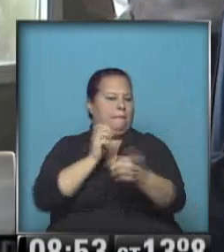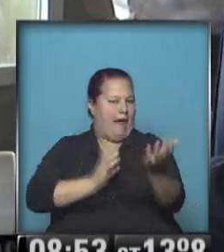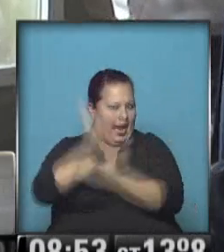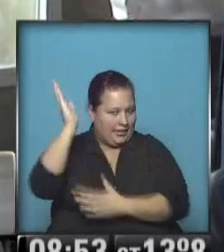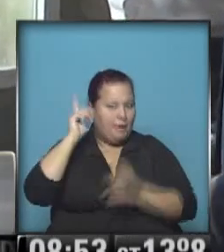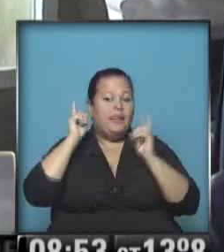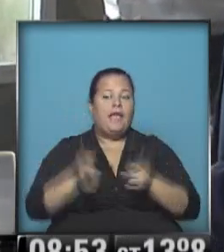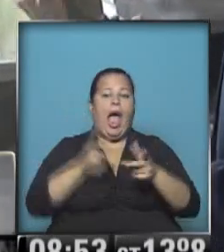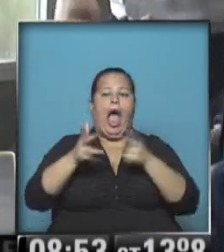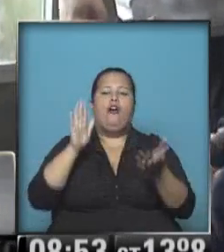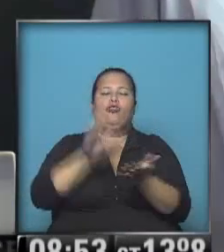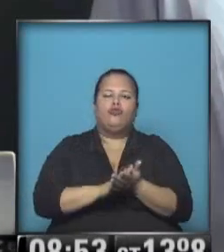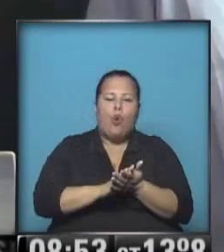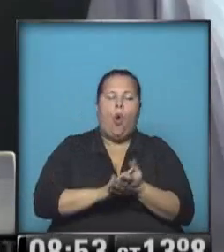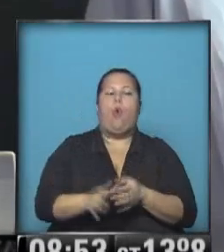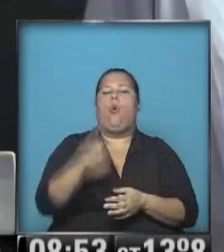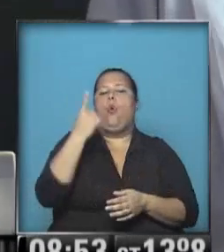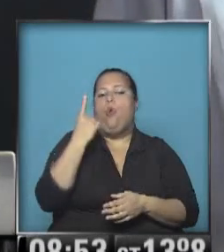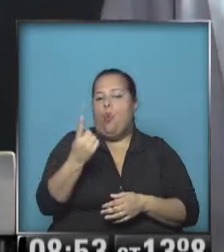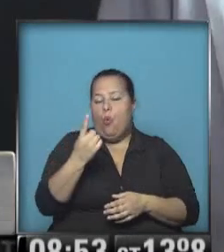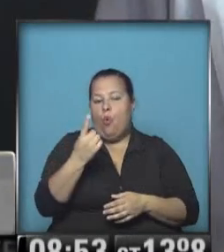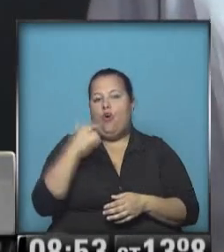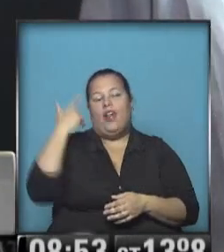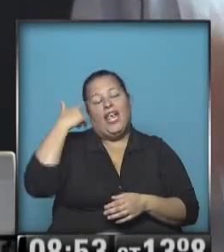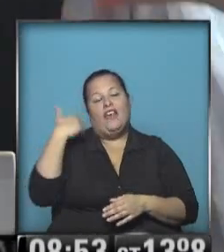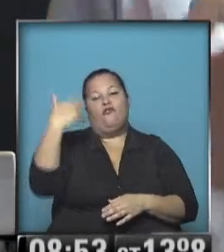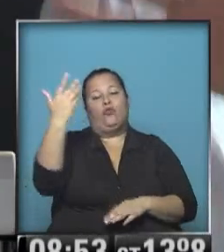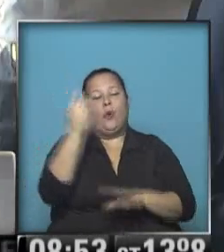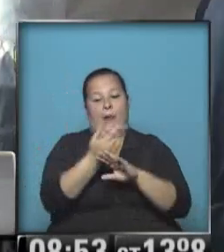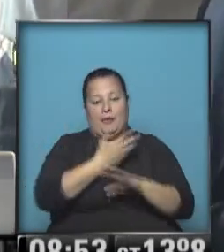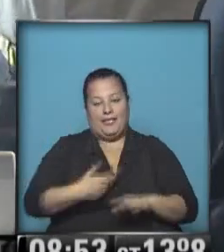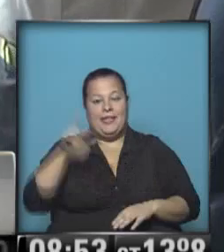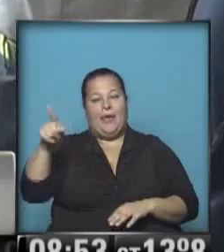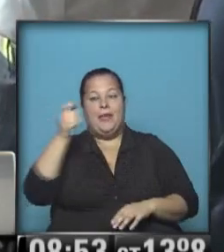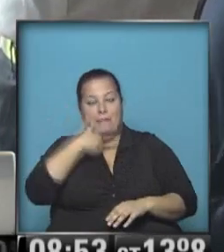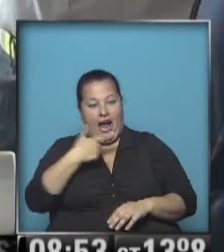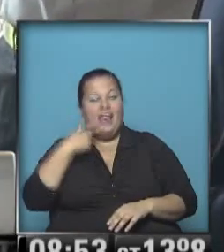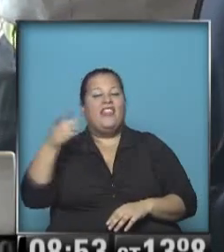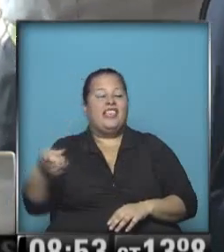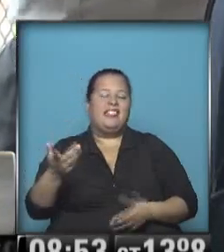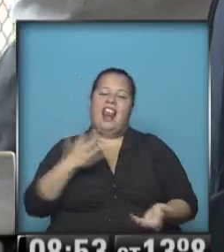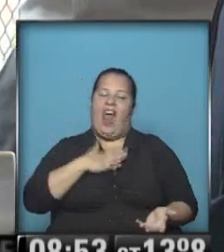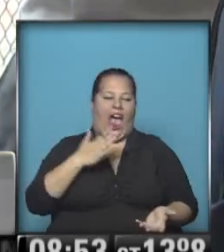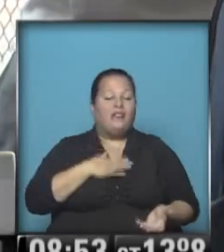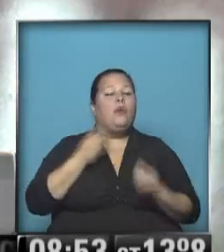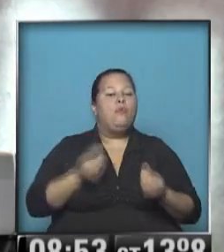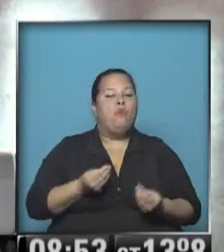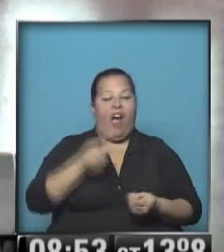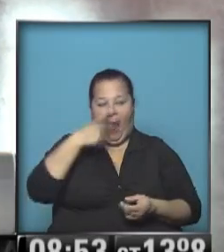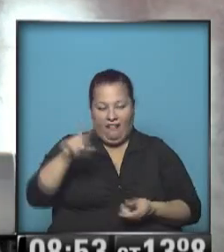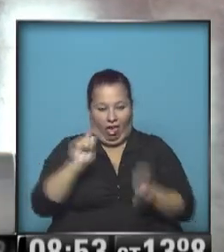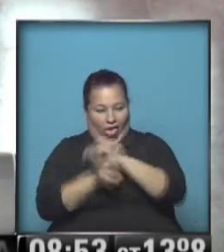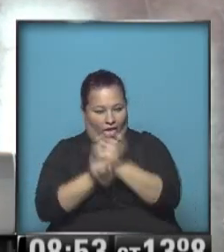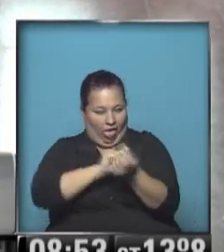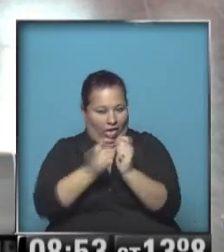habló de uno de los que aspiran a la presidencia en particular mauricio macri dijo que lástima porque terminó cambiando